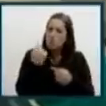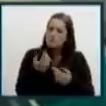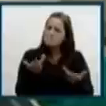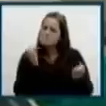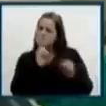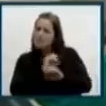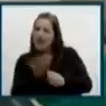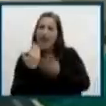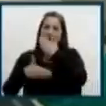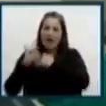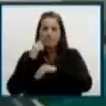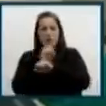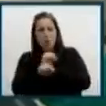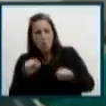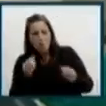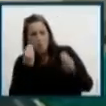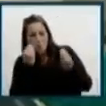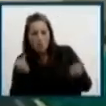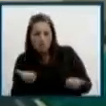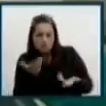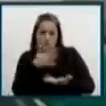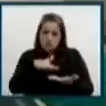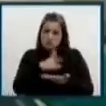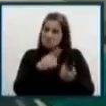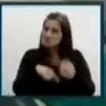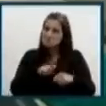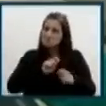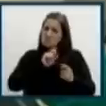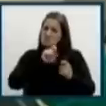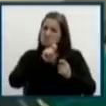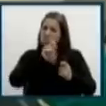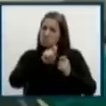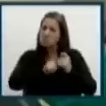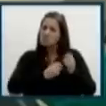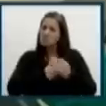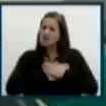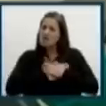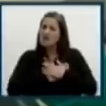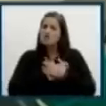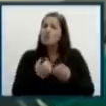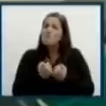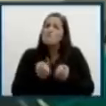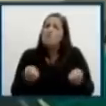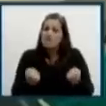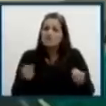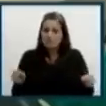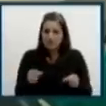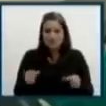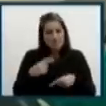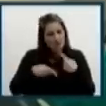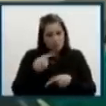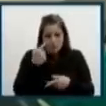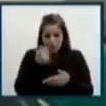a veces en la calle era hasta un poco calambrante, se transformó en cariño y eso da fuerza para hacer cosas, para meter para